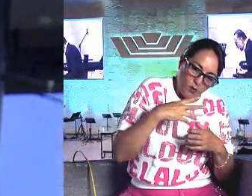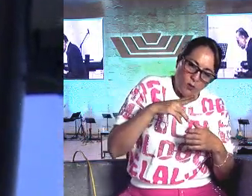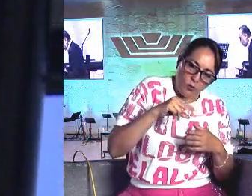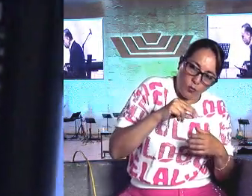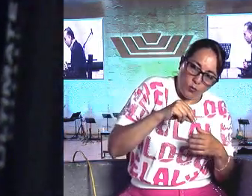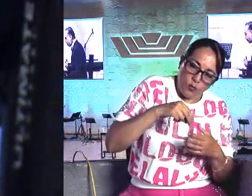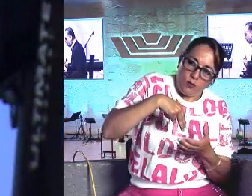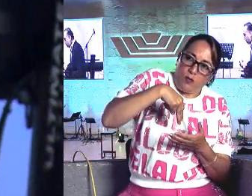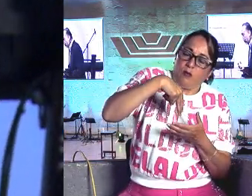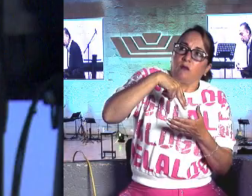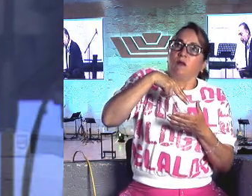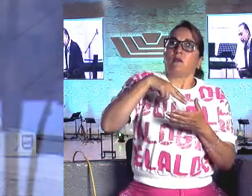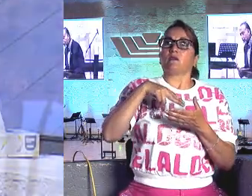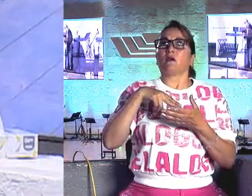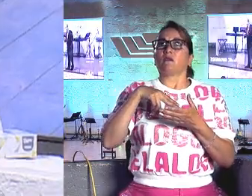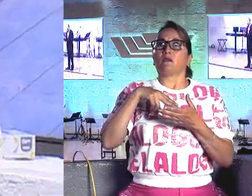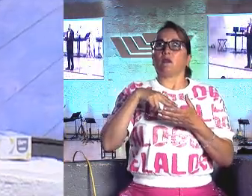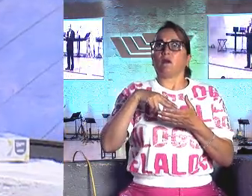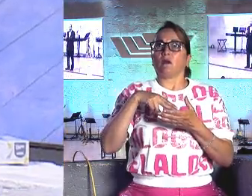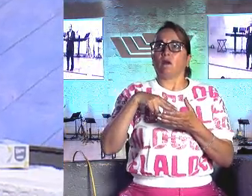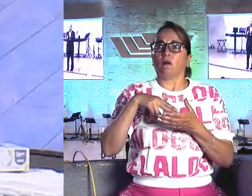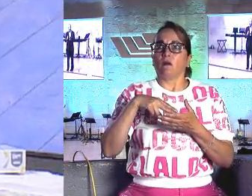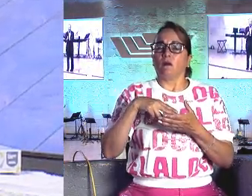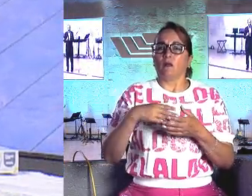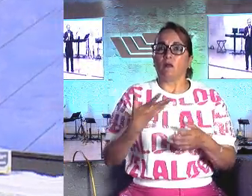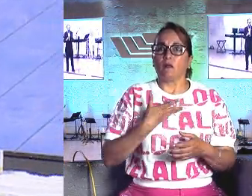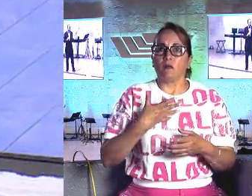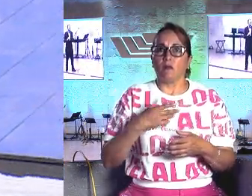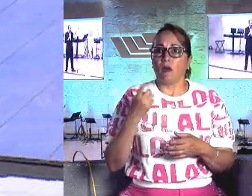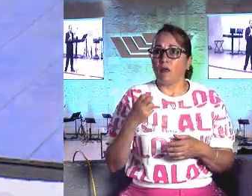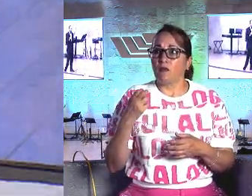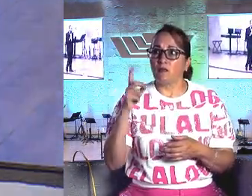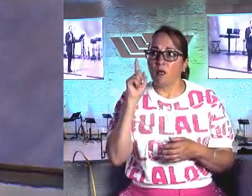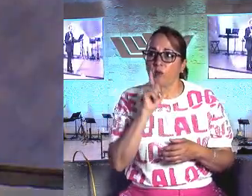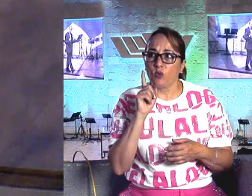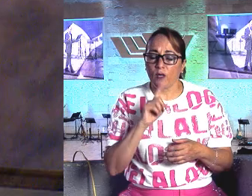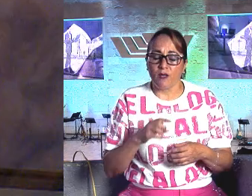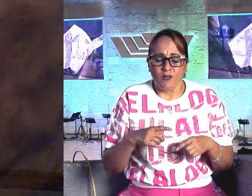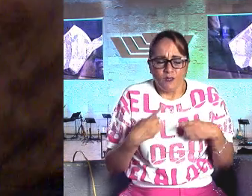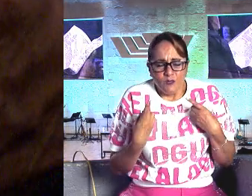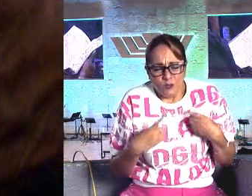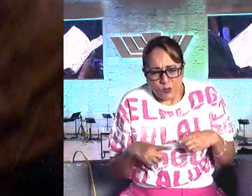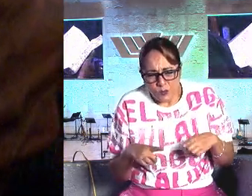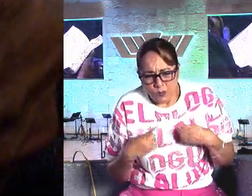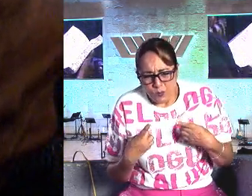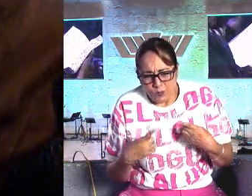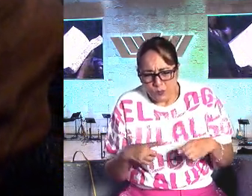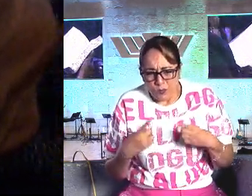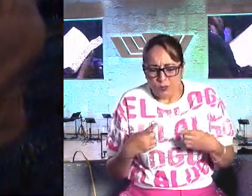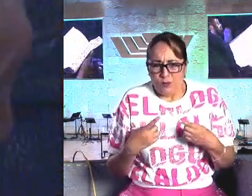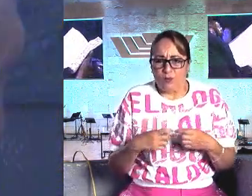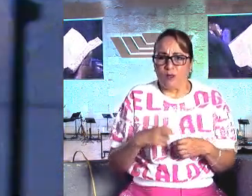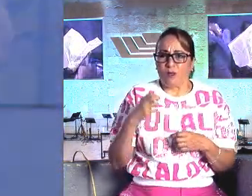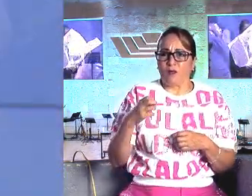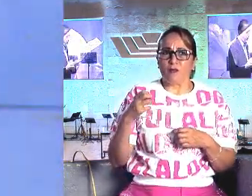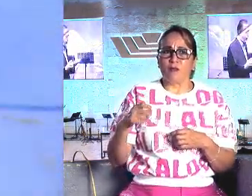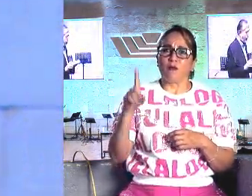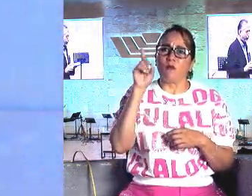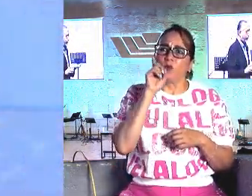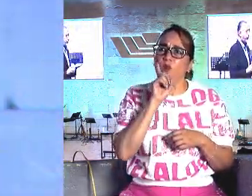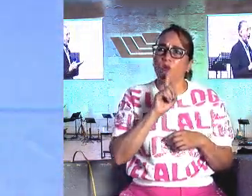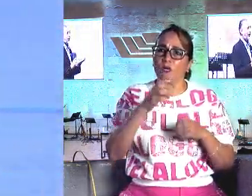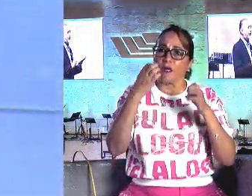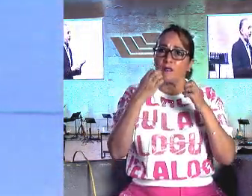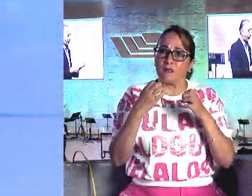que cada vez que ella se paraba padecía de dolores. Y por eso Jesús dijo, era necesario liberar a esa mujer que